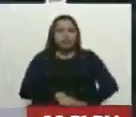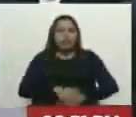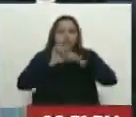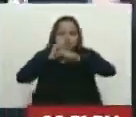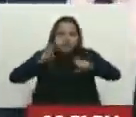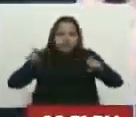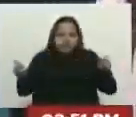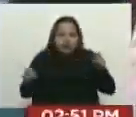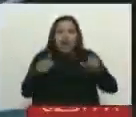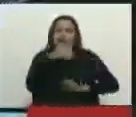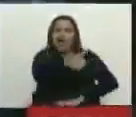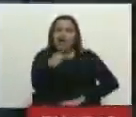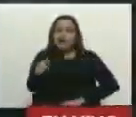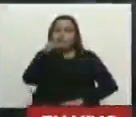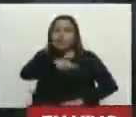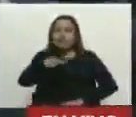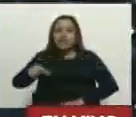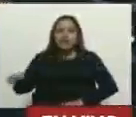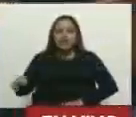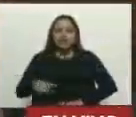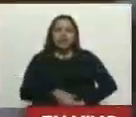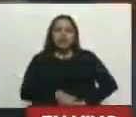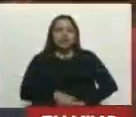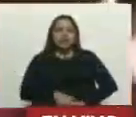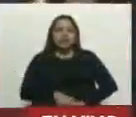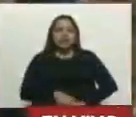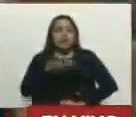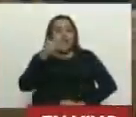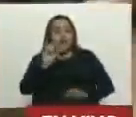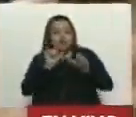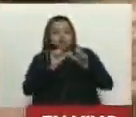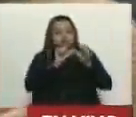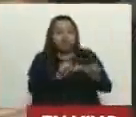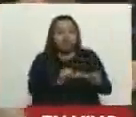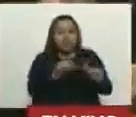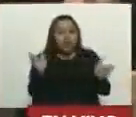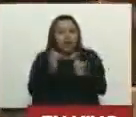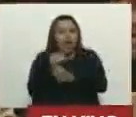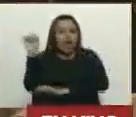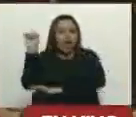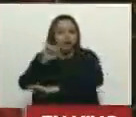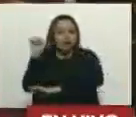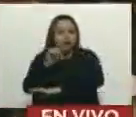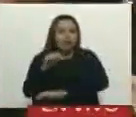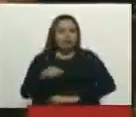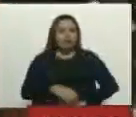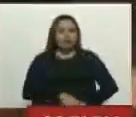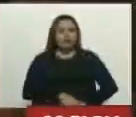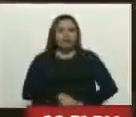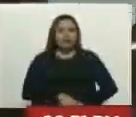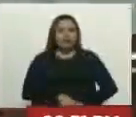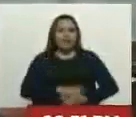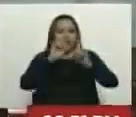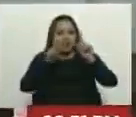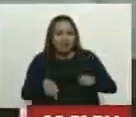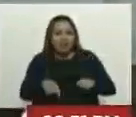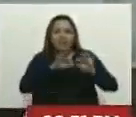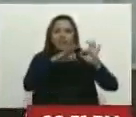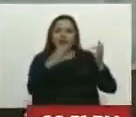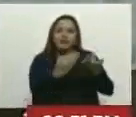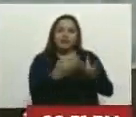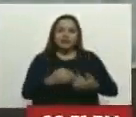formación de cada uno de los ciudadanos y ciudadanas que han sido diagnosticados con este trastorno del espectro autista y también para sus